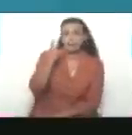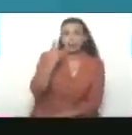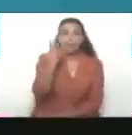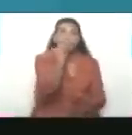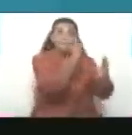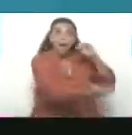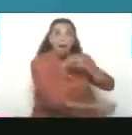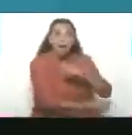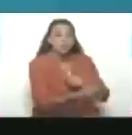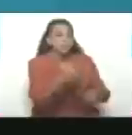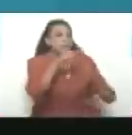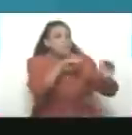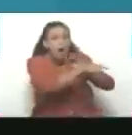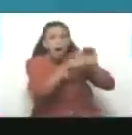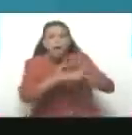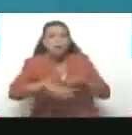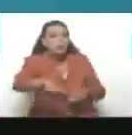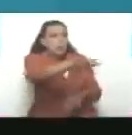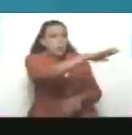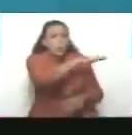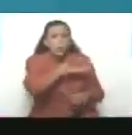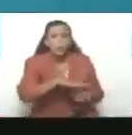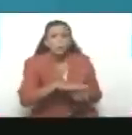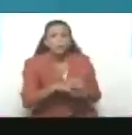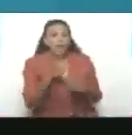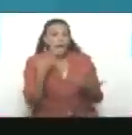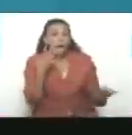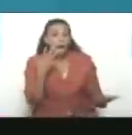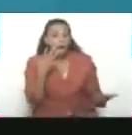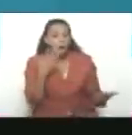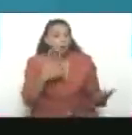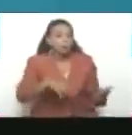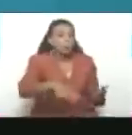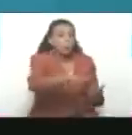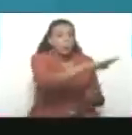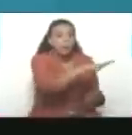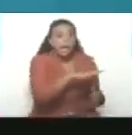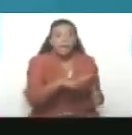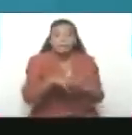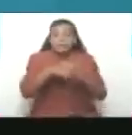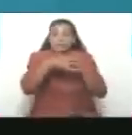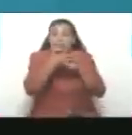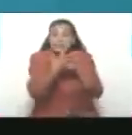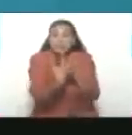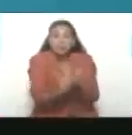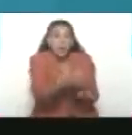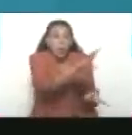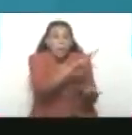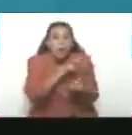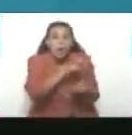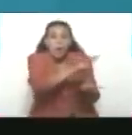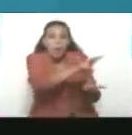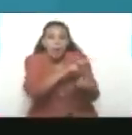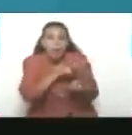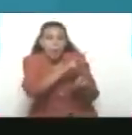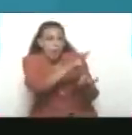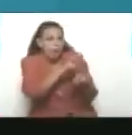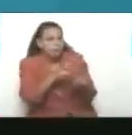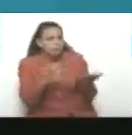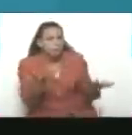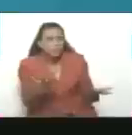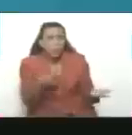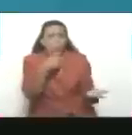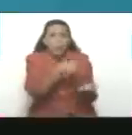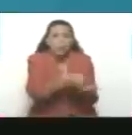fueran a distintos destinos de Suramérica y ahora los llevan en las peores condiciones cobrándole un